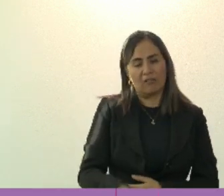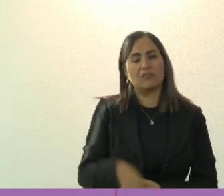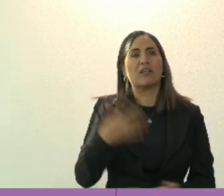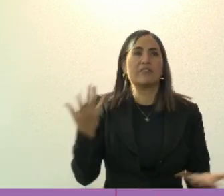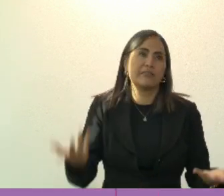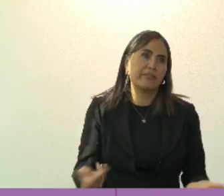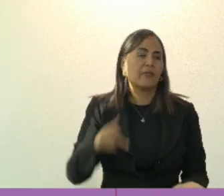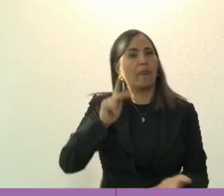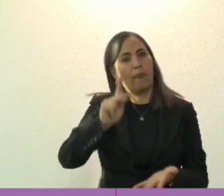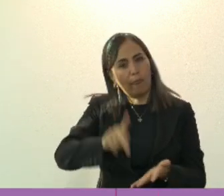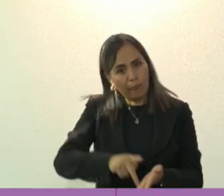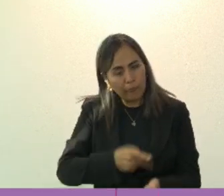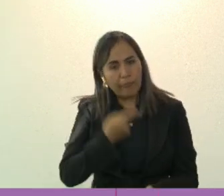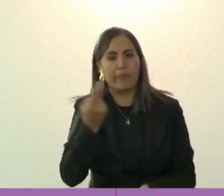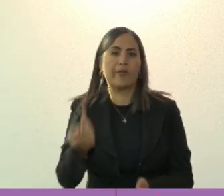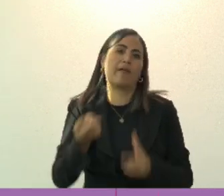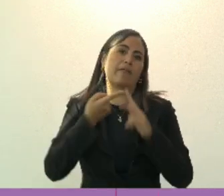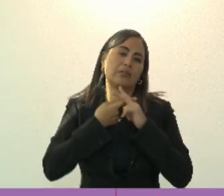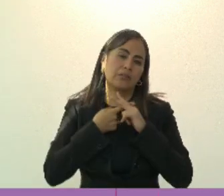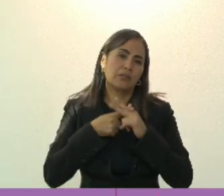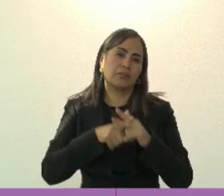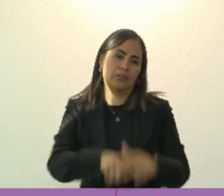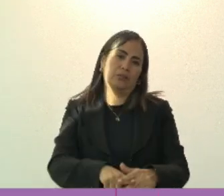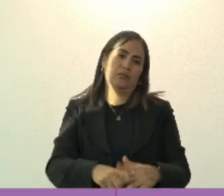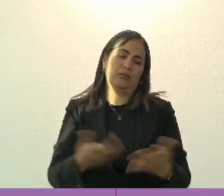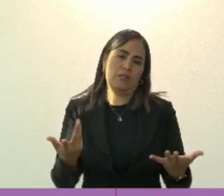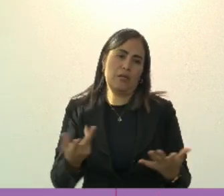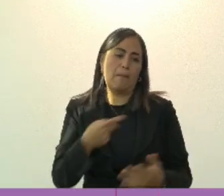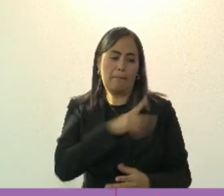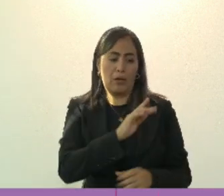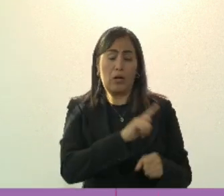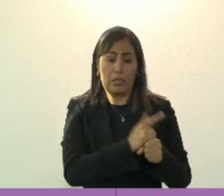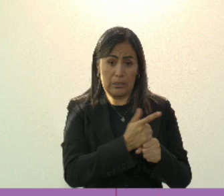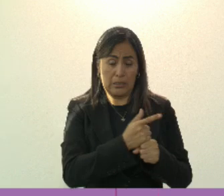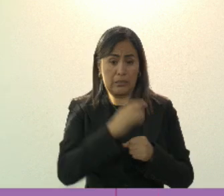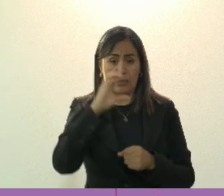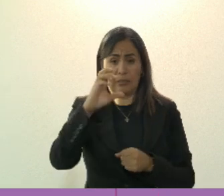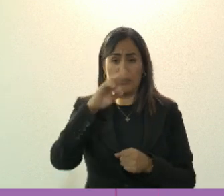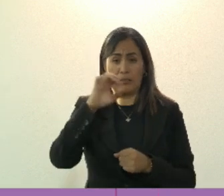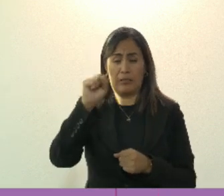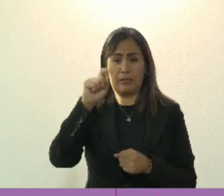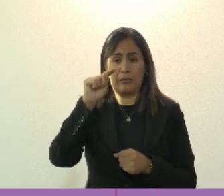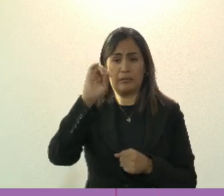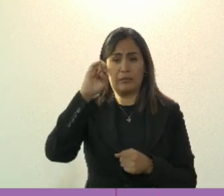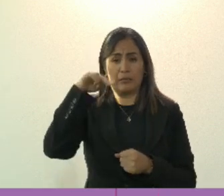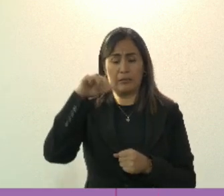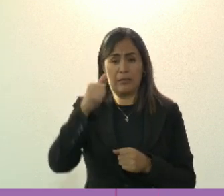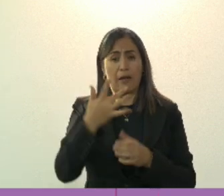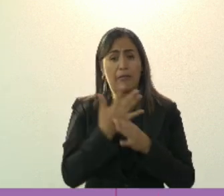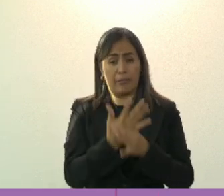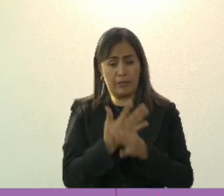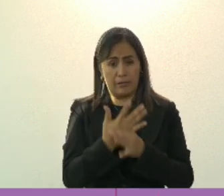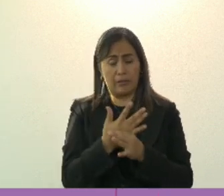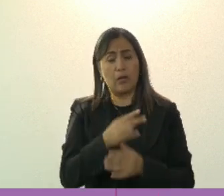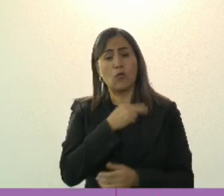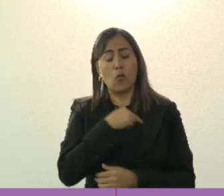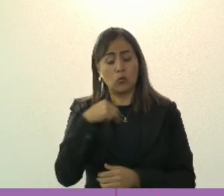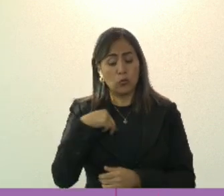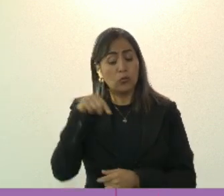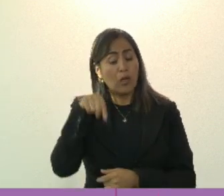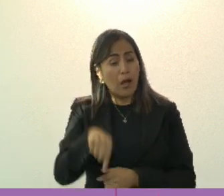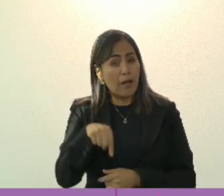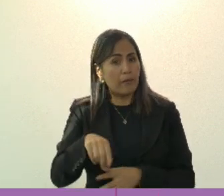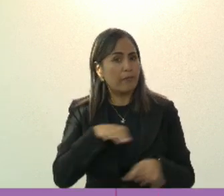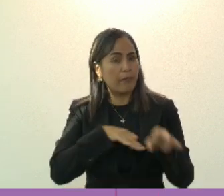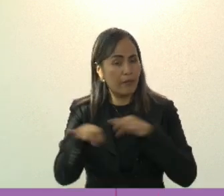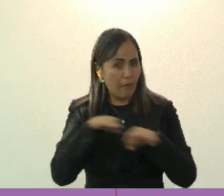cuenta a iniciar. Pero creo que, como dice la licenciada Cristina, si quienes estamos ahí